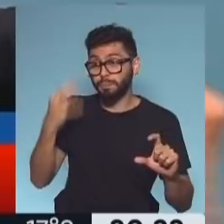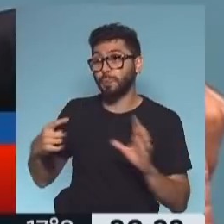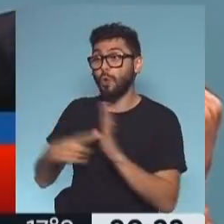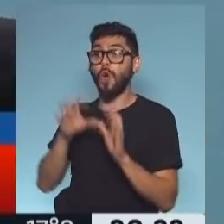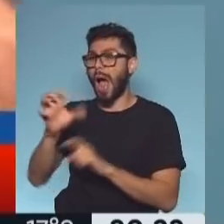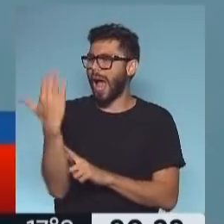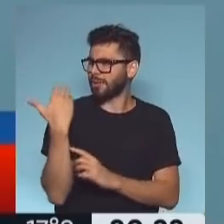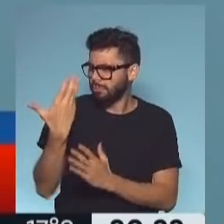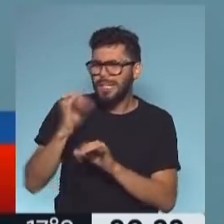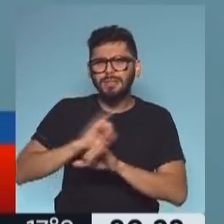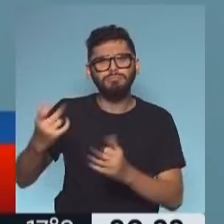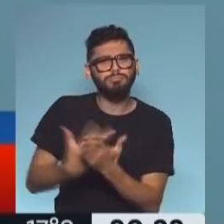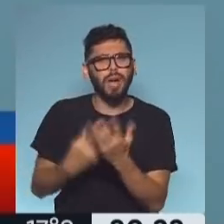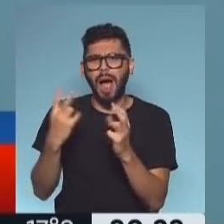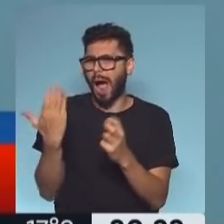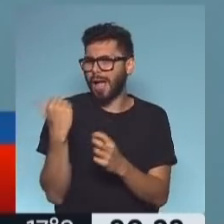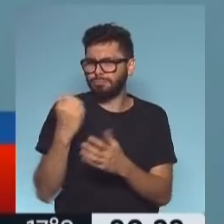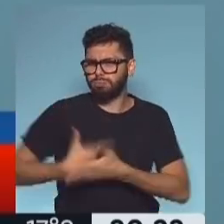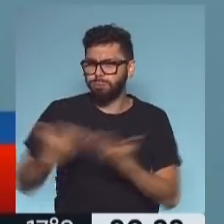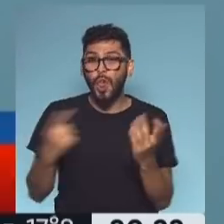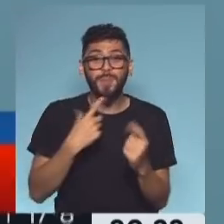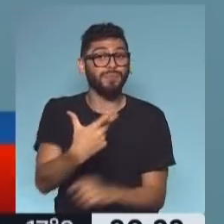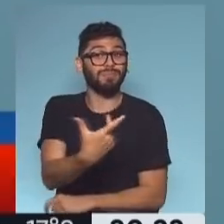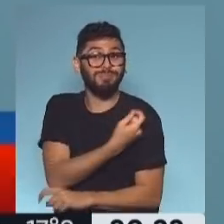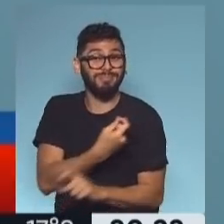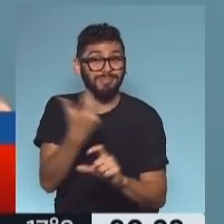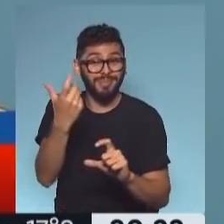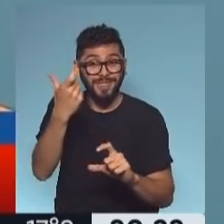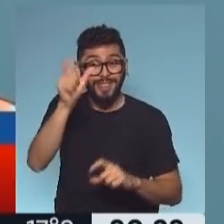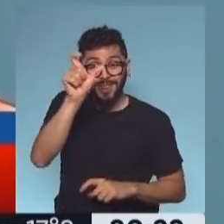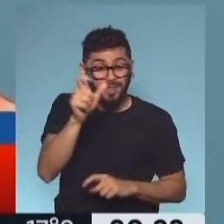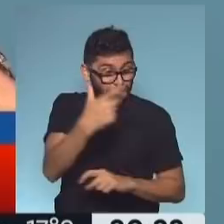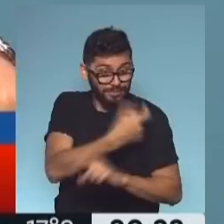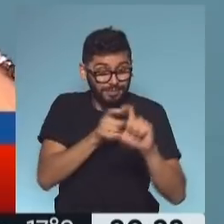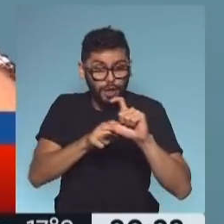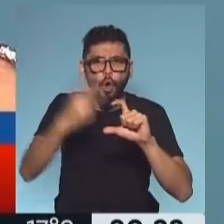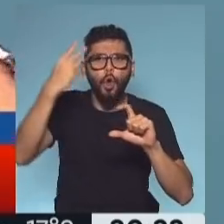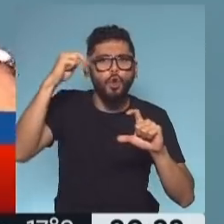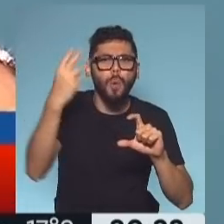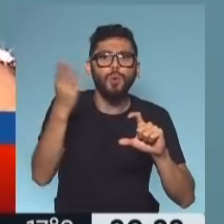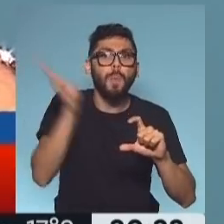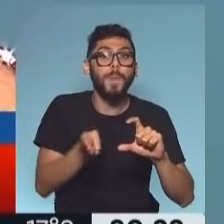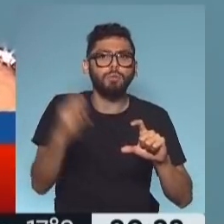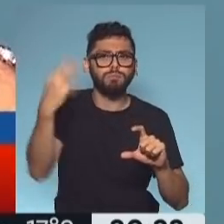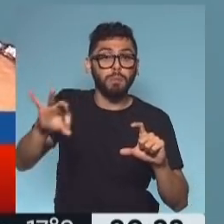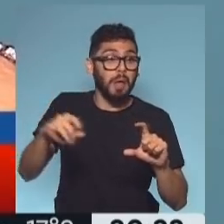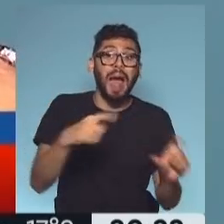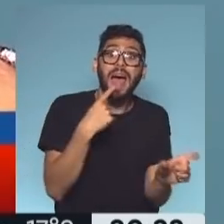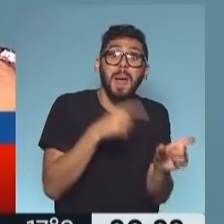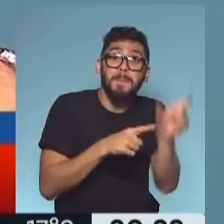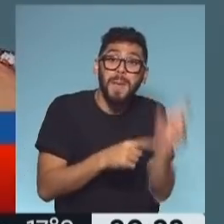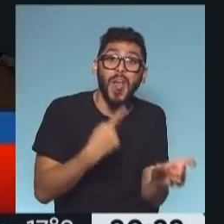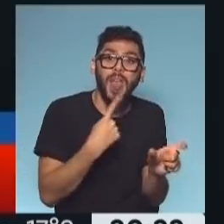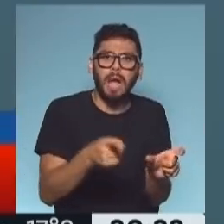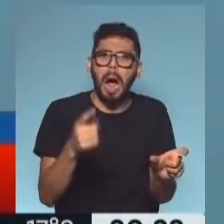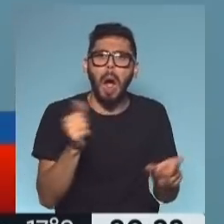publicado ayer o hoy, creo, que tiene una eficacia del 94%, esa persona dijo que era veneno. Eso es meterle